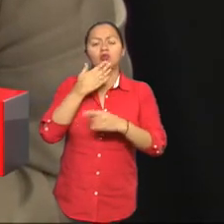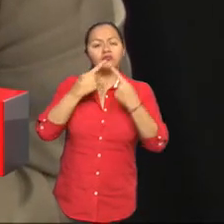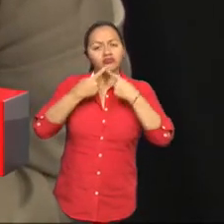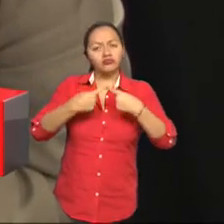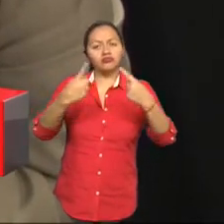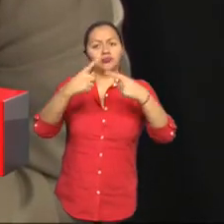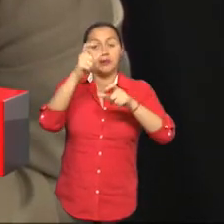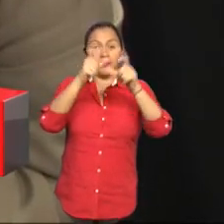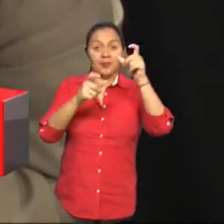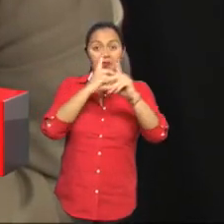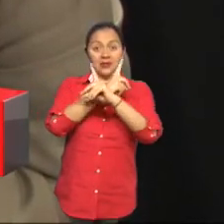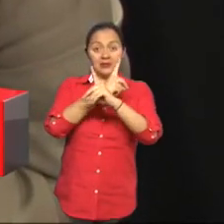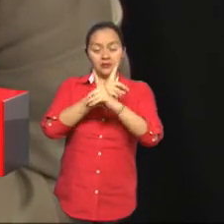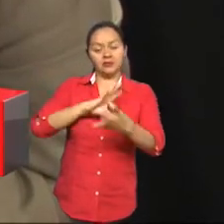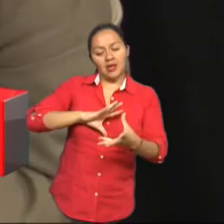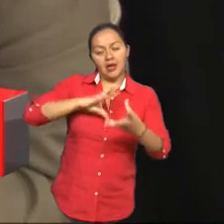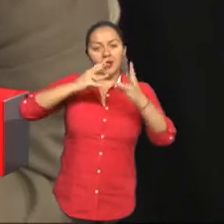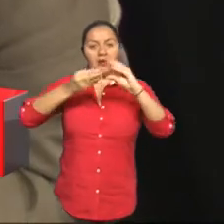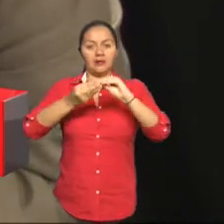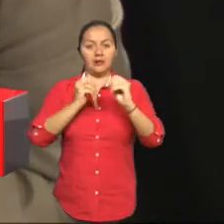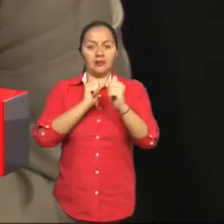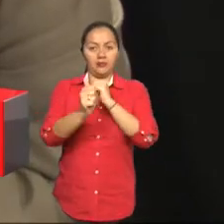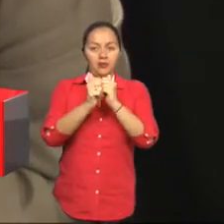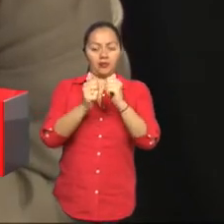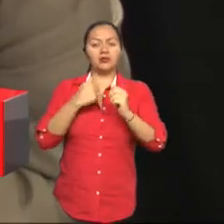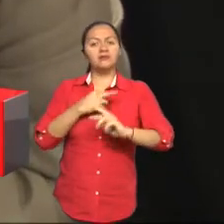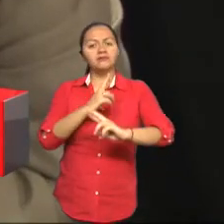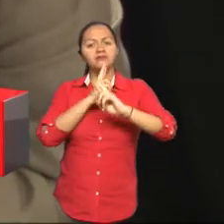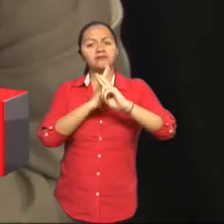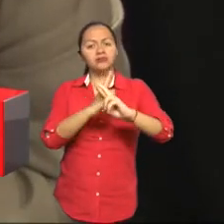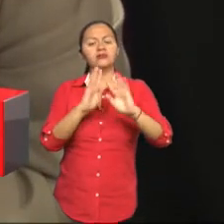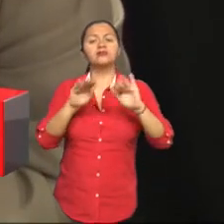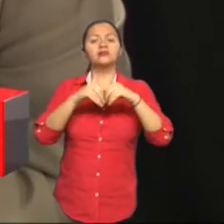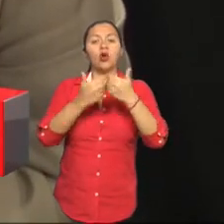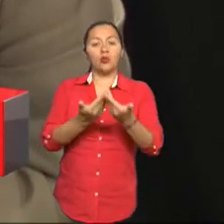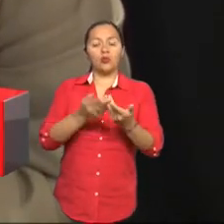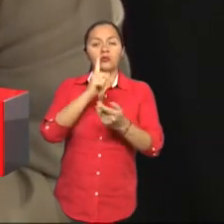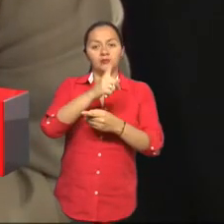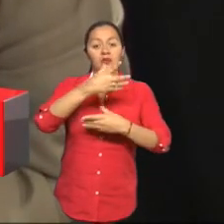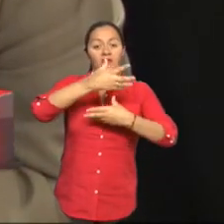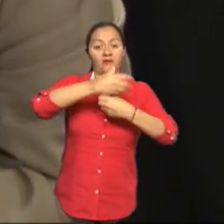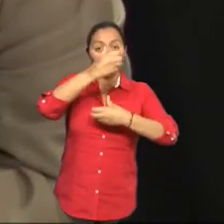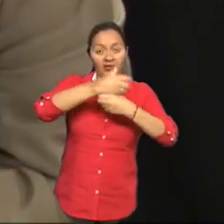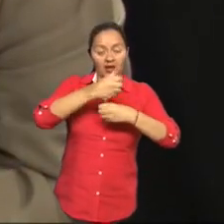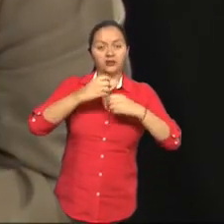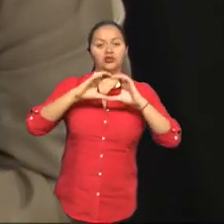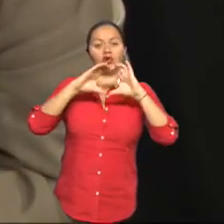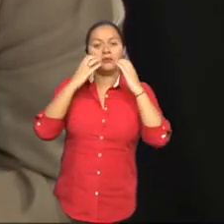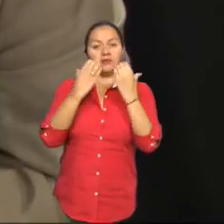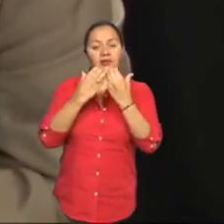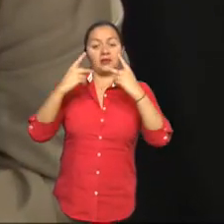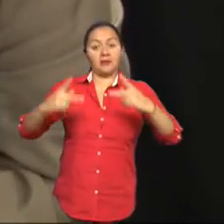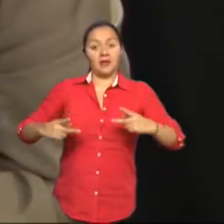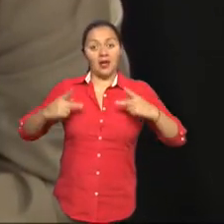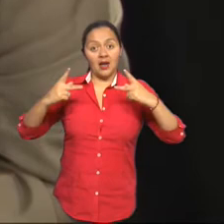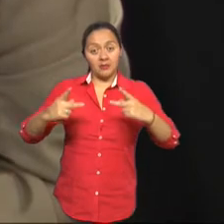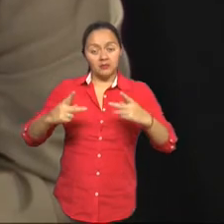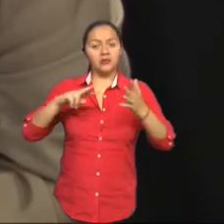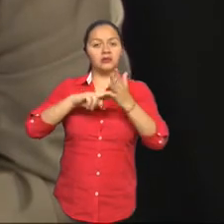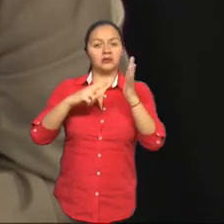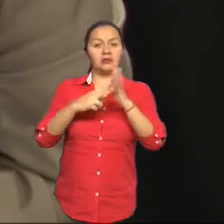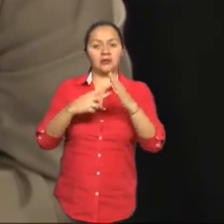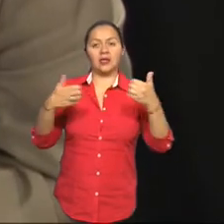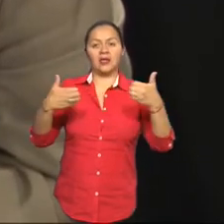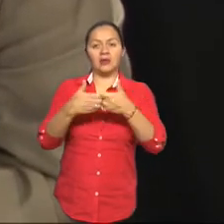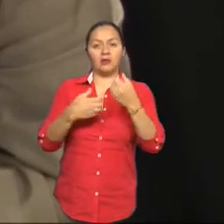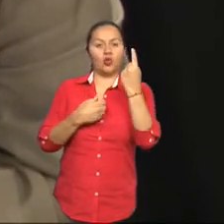discapacidad. Respondiendo a la pregunta, el Comité Paralímpico con sus federaciones es un solo equipo. Nosotros conformamos la asamblea, son miembros